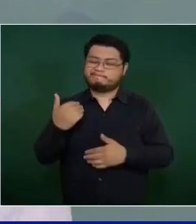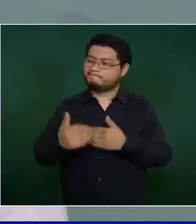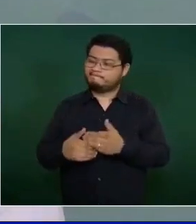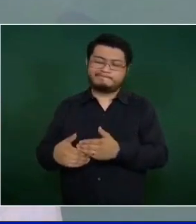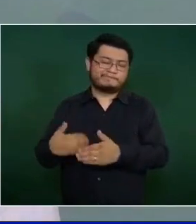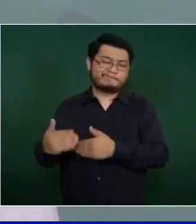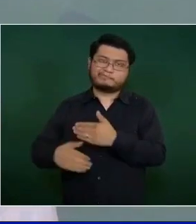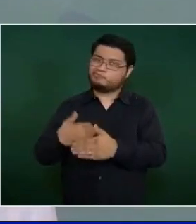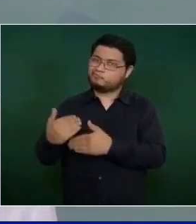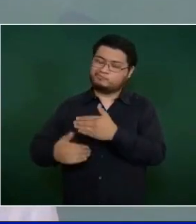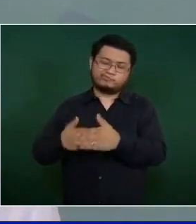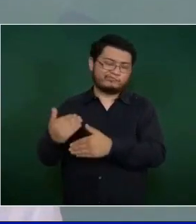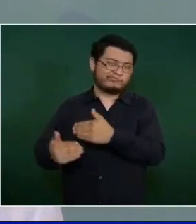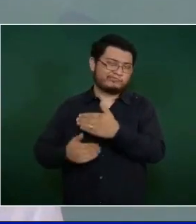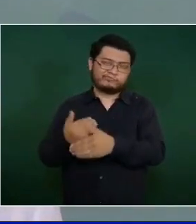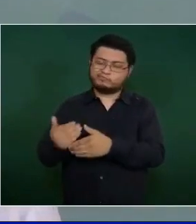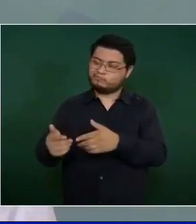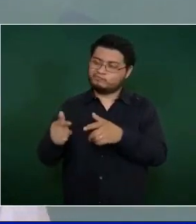predominante.